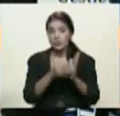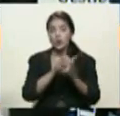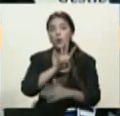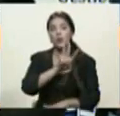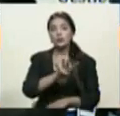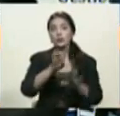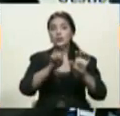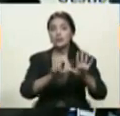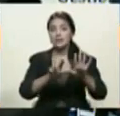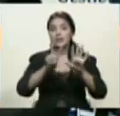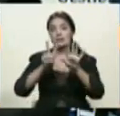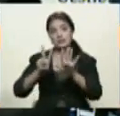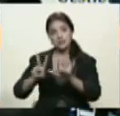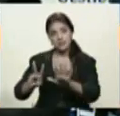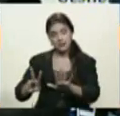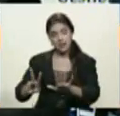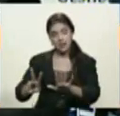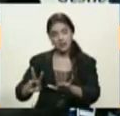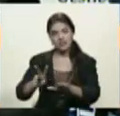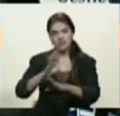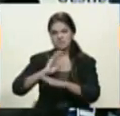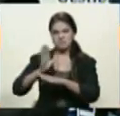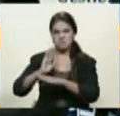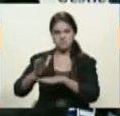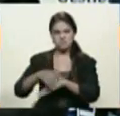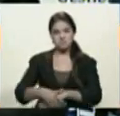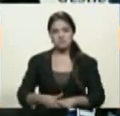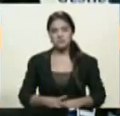4.467 acusaciones